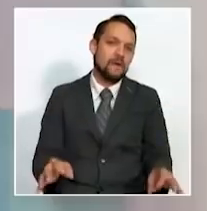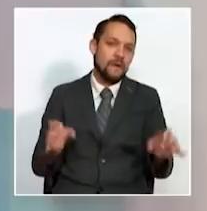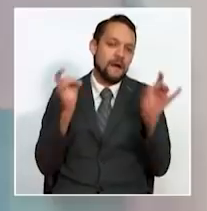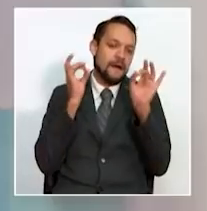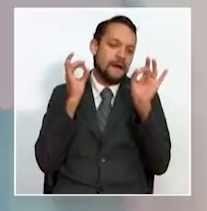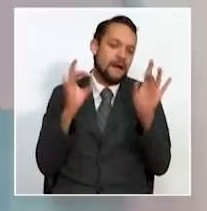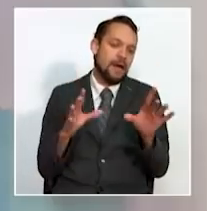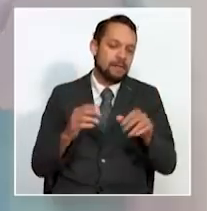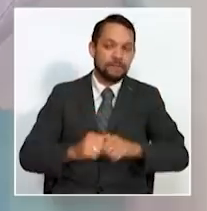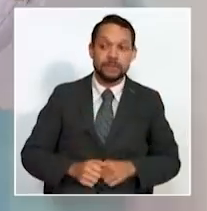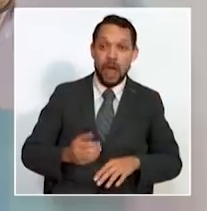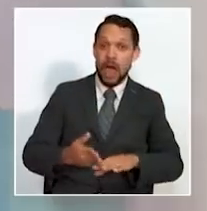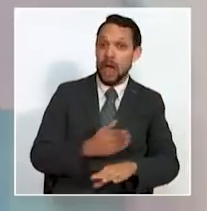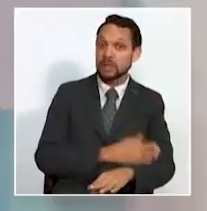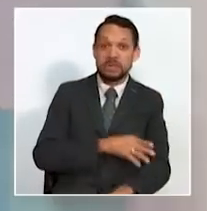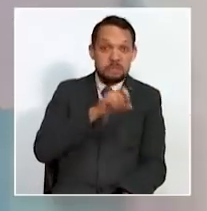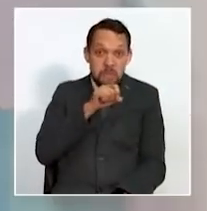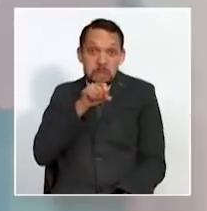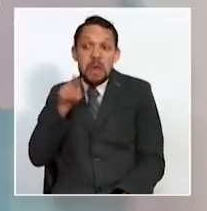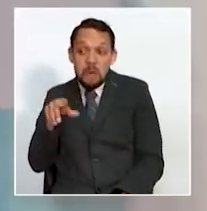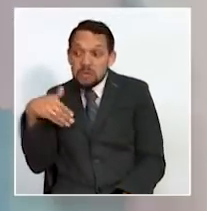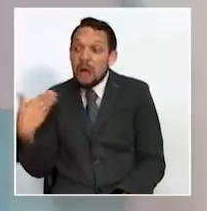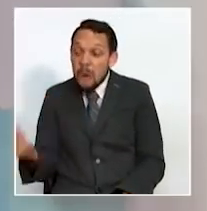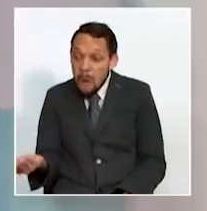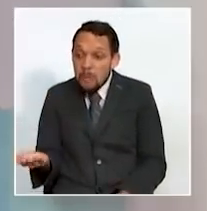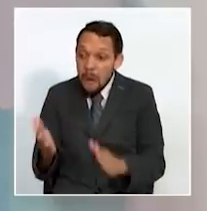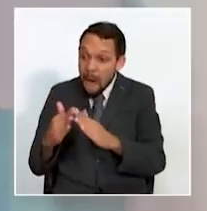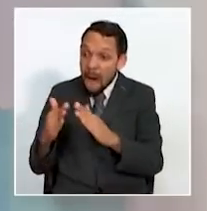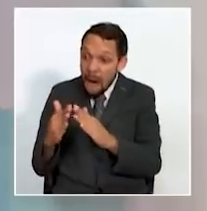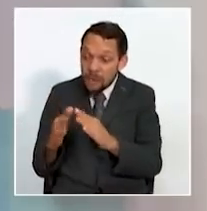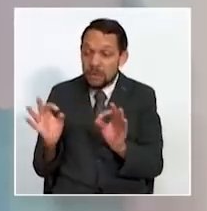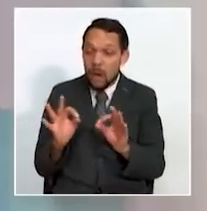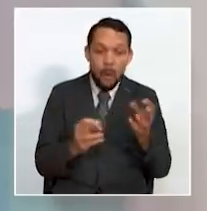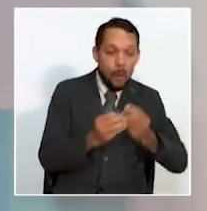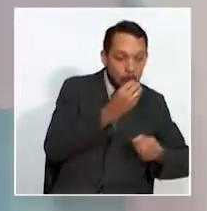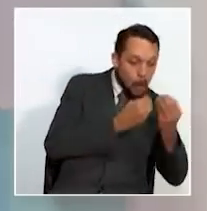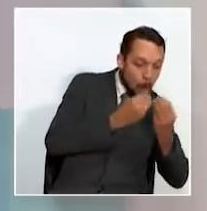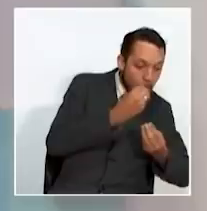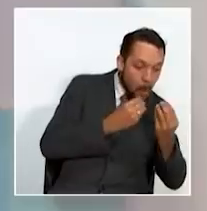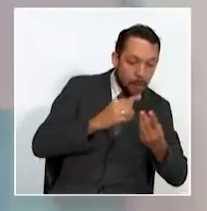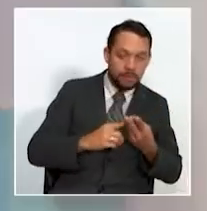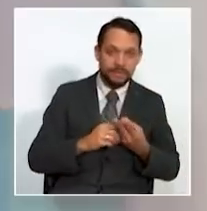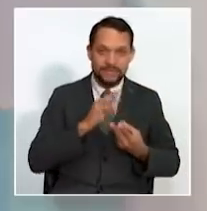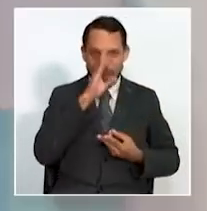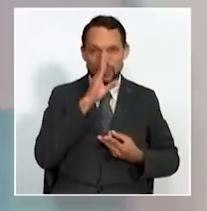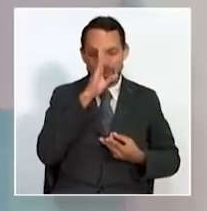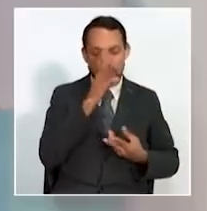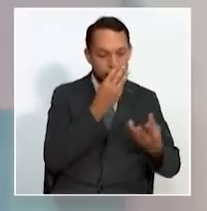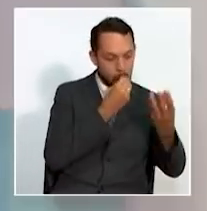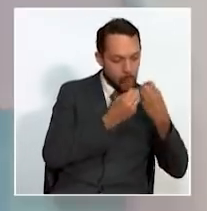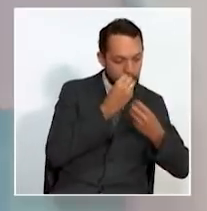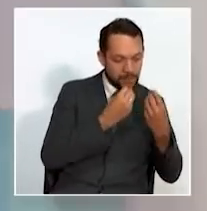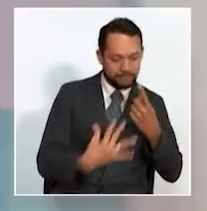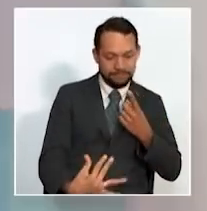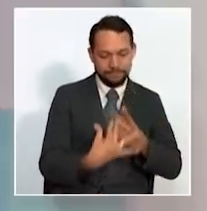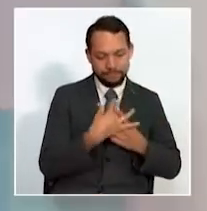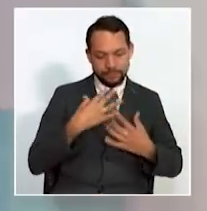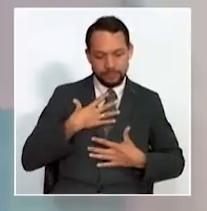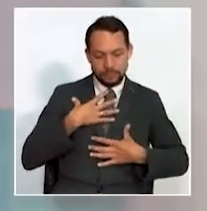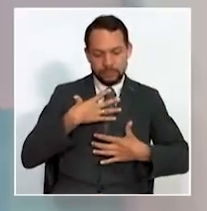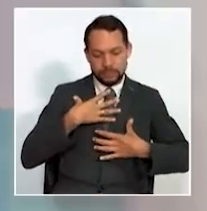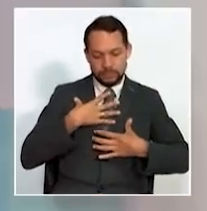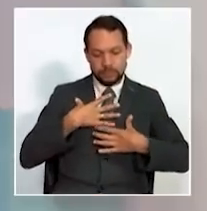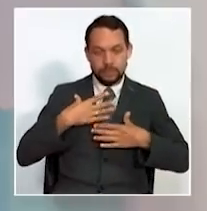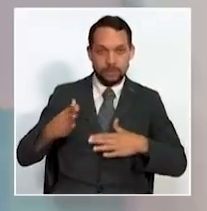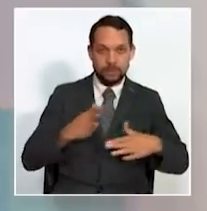cómo era la casa. Ahorita hablaremos de alimentación, de hábitos digestivos, de tantas cosas que terminan pegándole al pulmón.